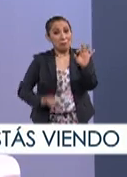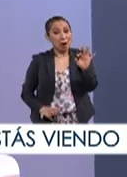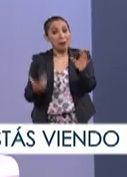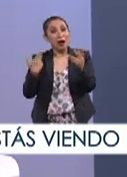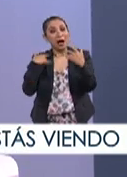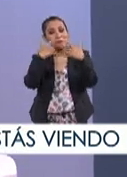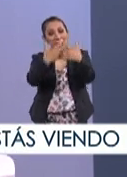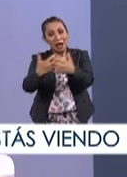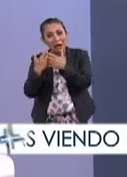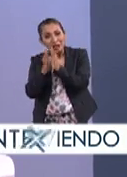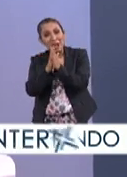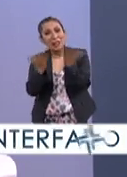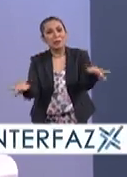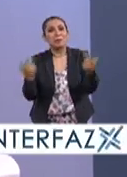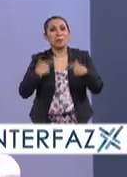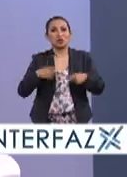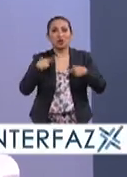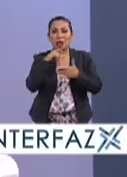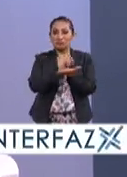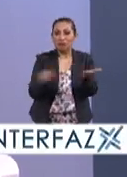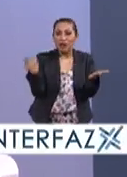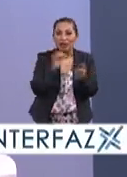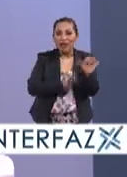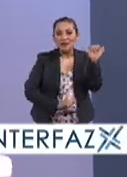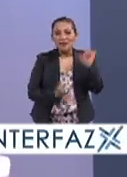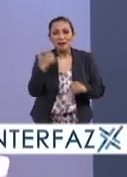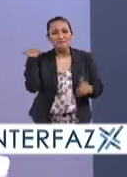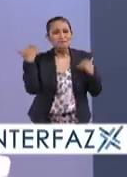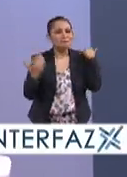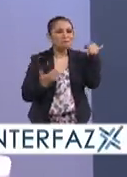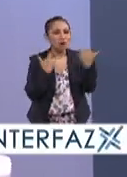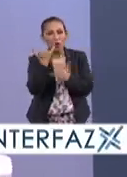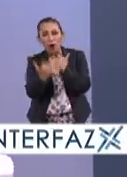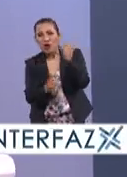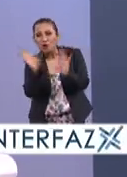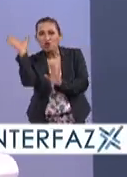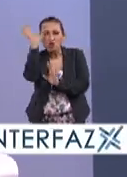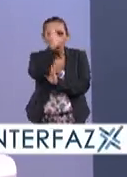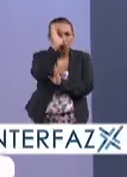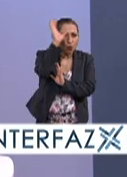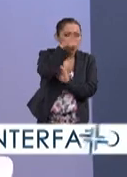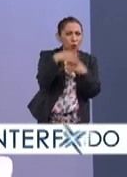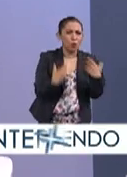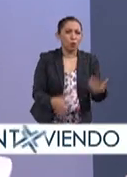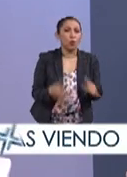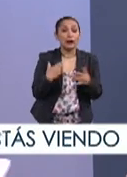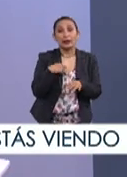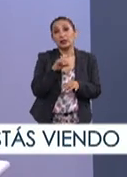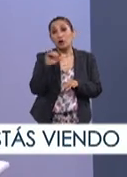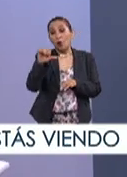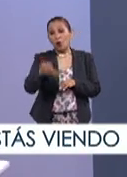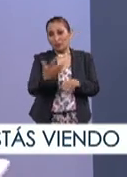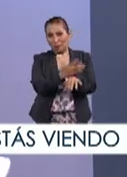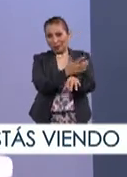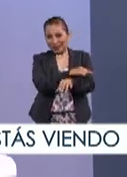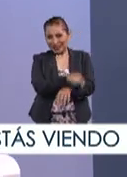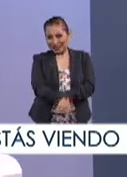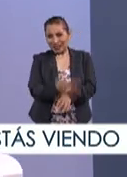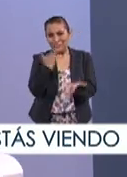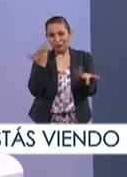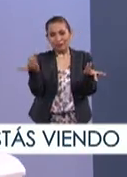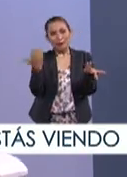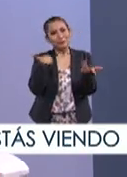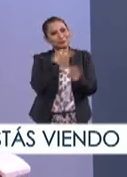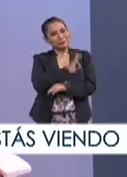de editoriales, de escritores, de actividades lúdicas, por supuesto culturales. Y bueno, hoy nos acompaña, estamos